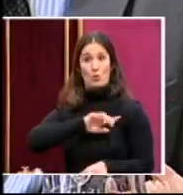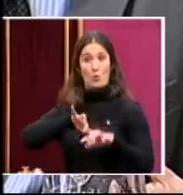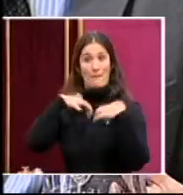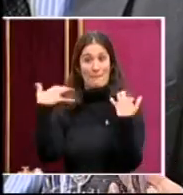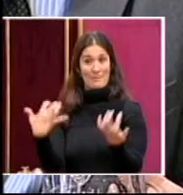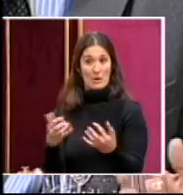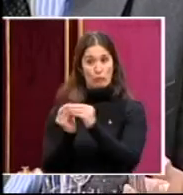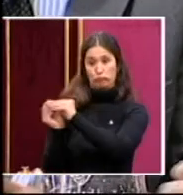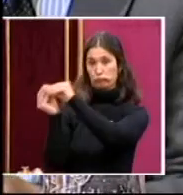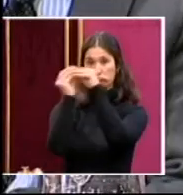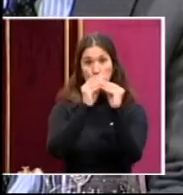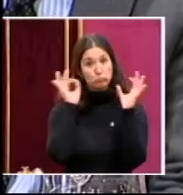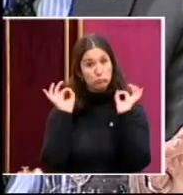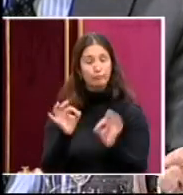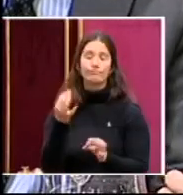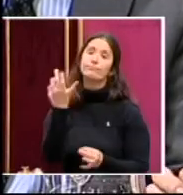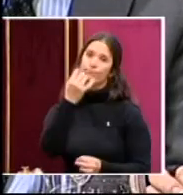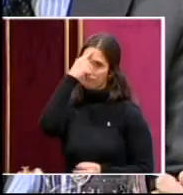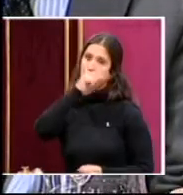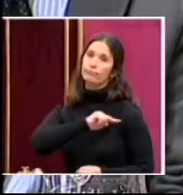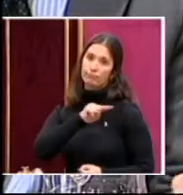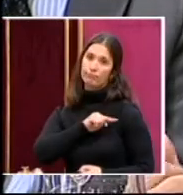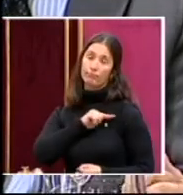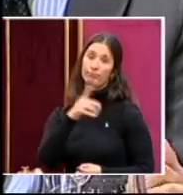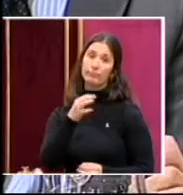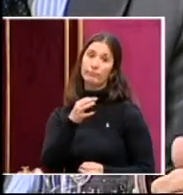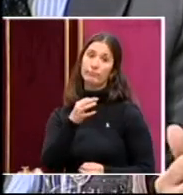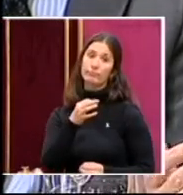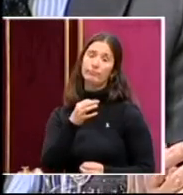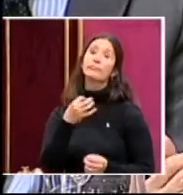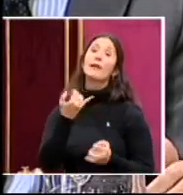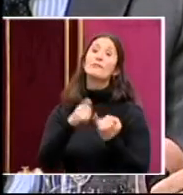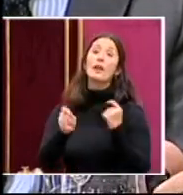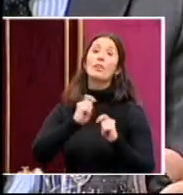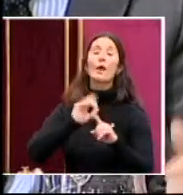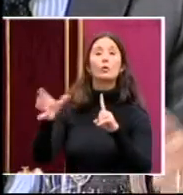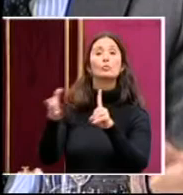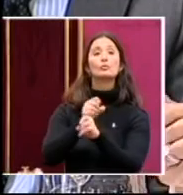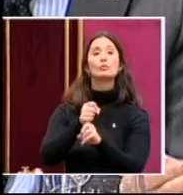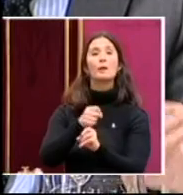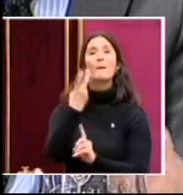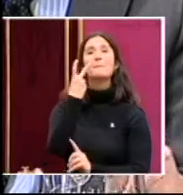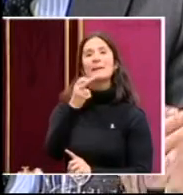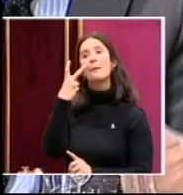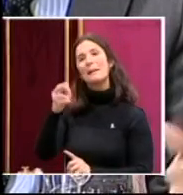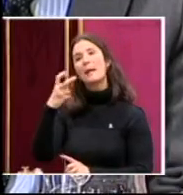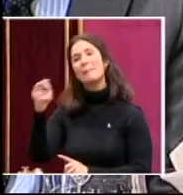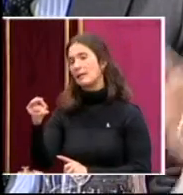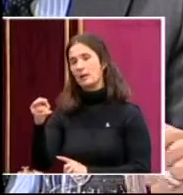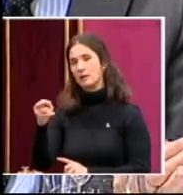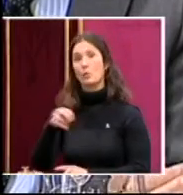Municipal, unánimemente. Tenemos que ser conscientes de que nos lleva a conseguir no 20-20-20,